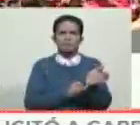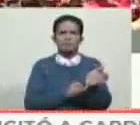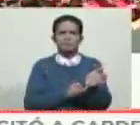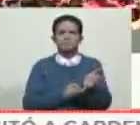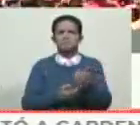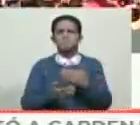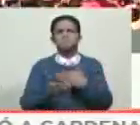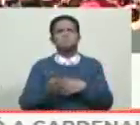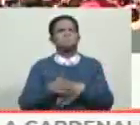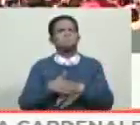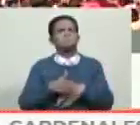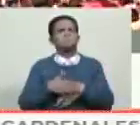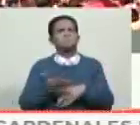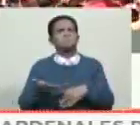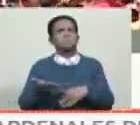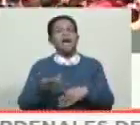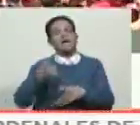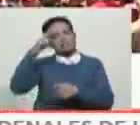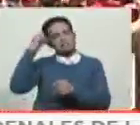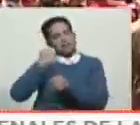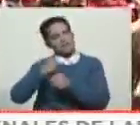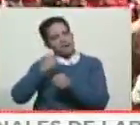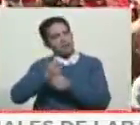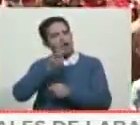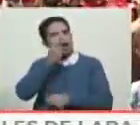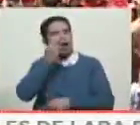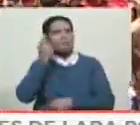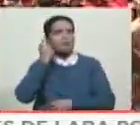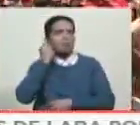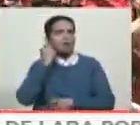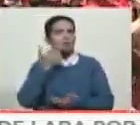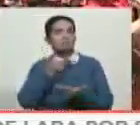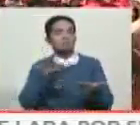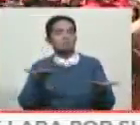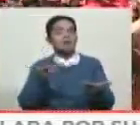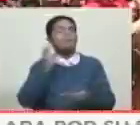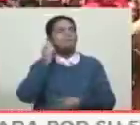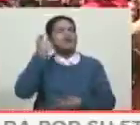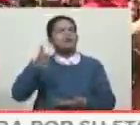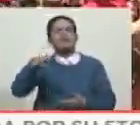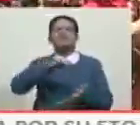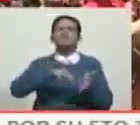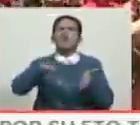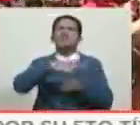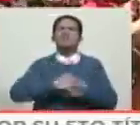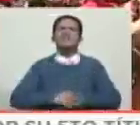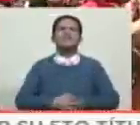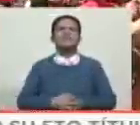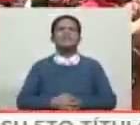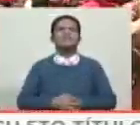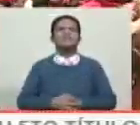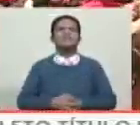Porque detrás, alerta a los trabajadores y las trabajadoras, alerta a las mujeres. ¿Dónde están las mujeres?